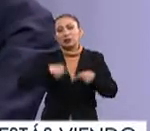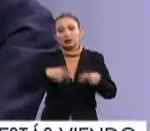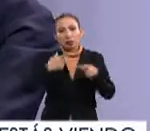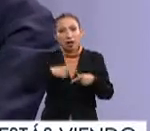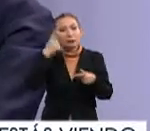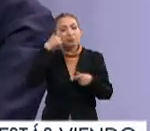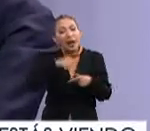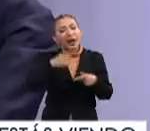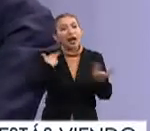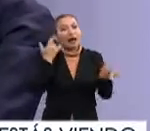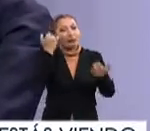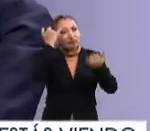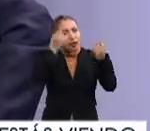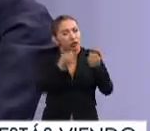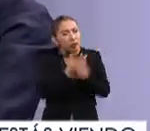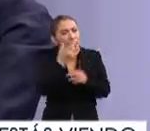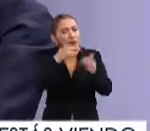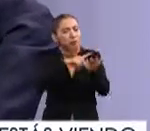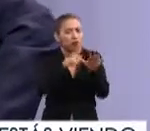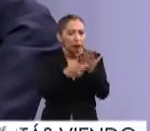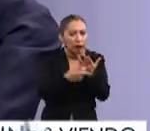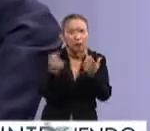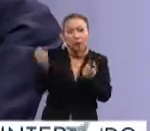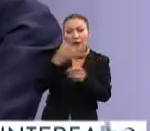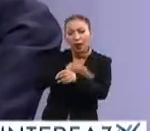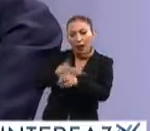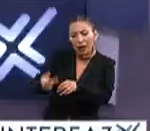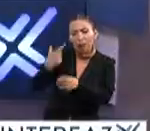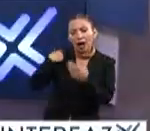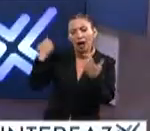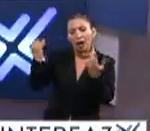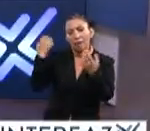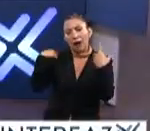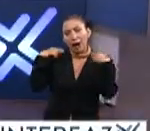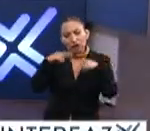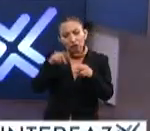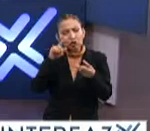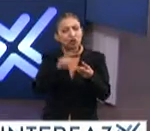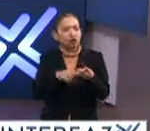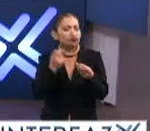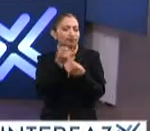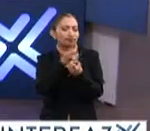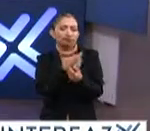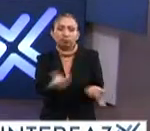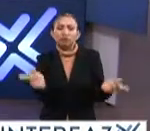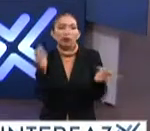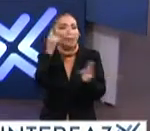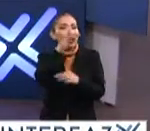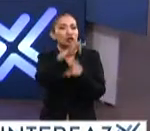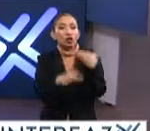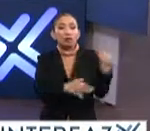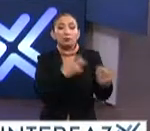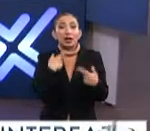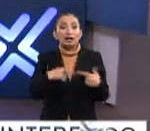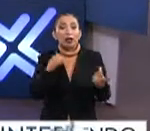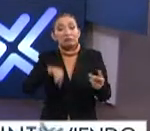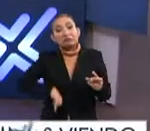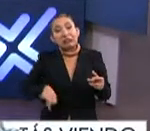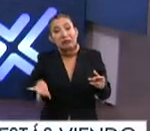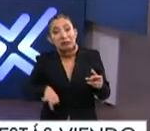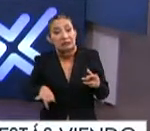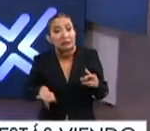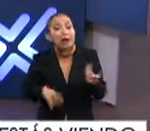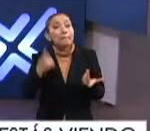personas, para los emprendedores, para los familiares, para los académicos, en fin, para todos aquellos que estén